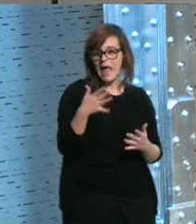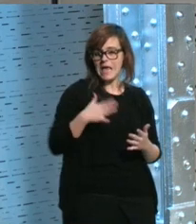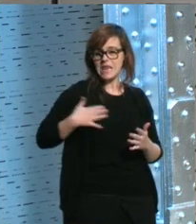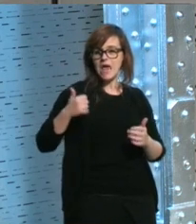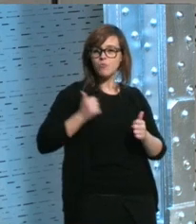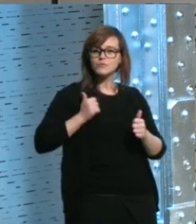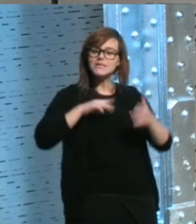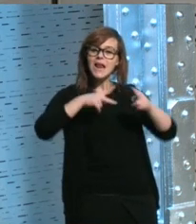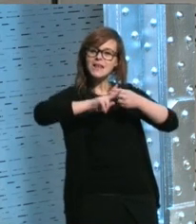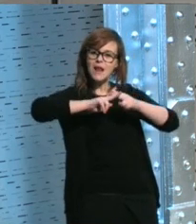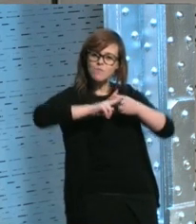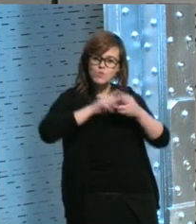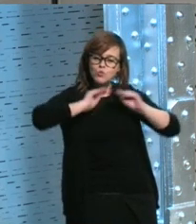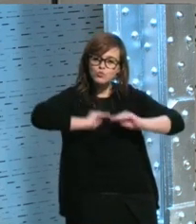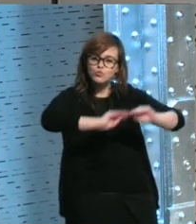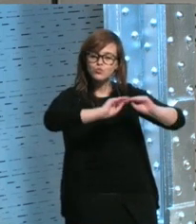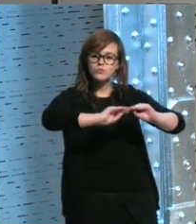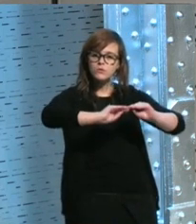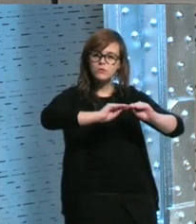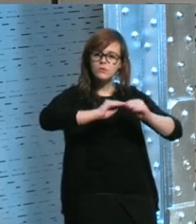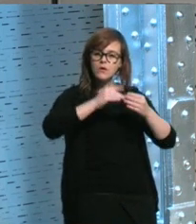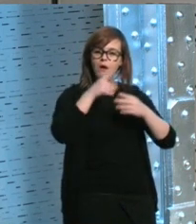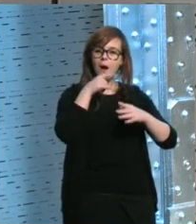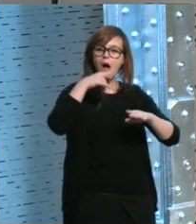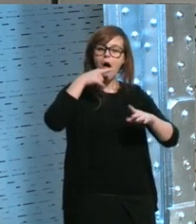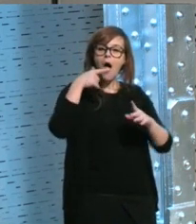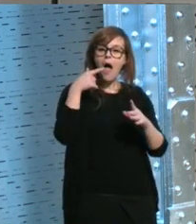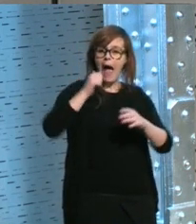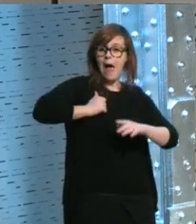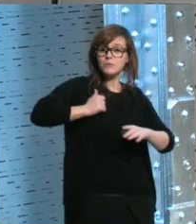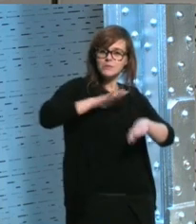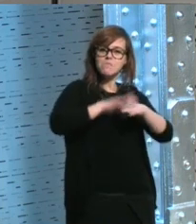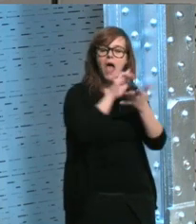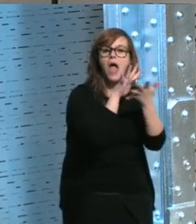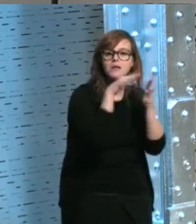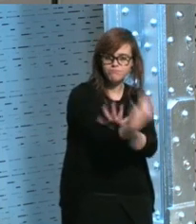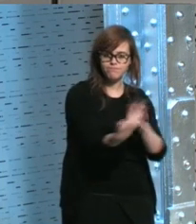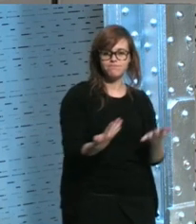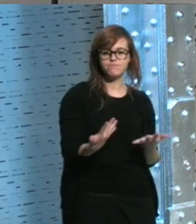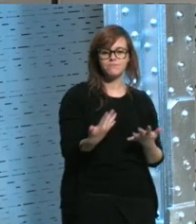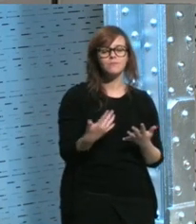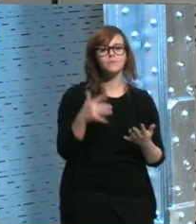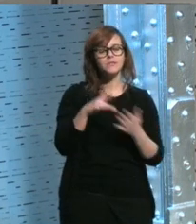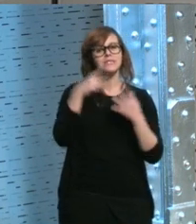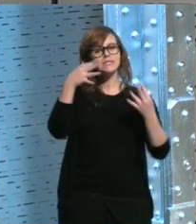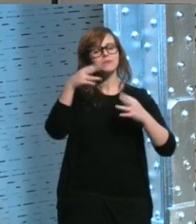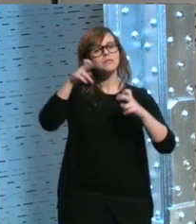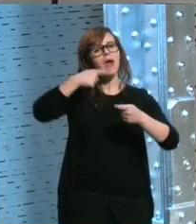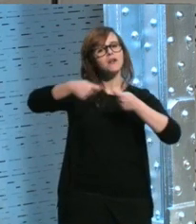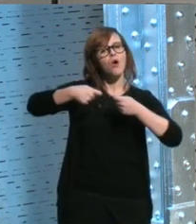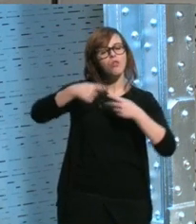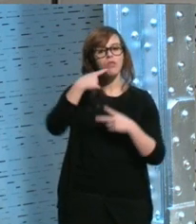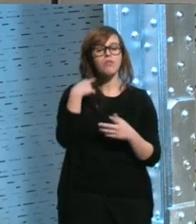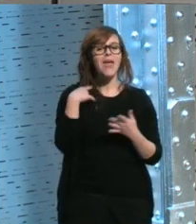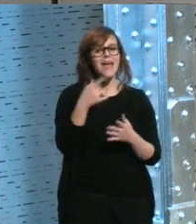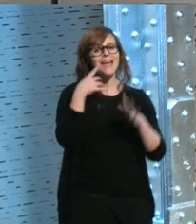para sí hacer algo, sí tratar de cambiar algo. Entonces, siempre que hablo con personas de negocio me dicen creación